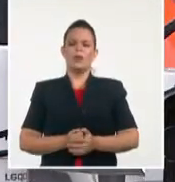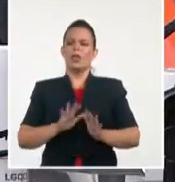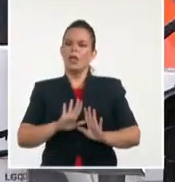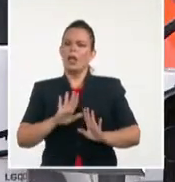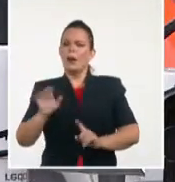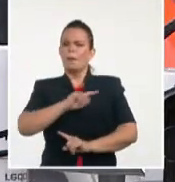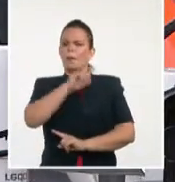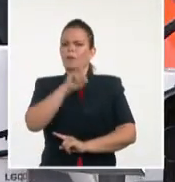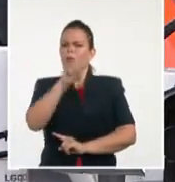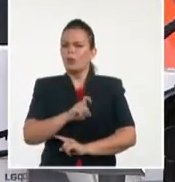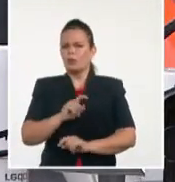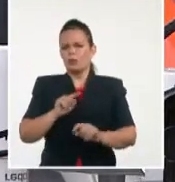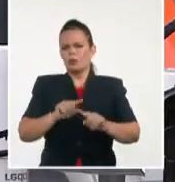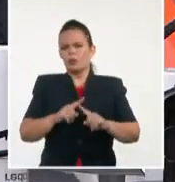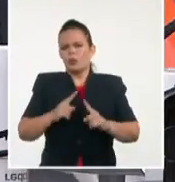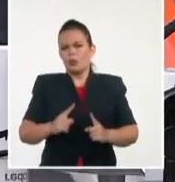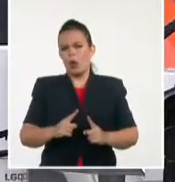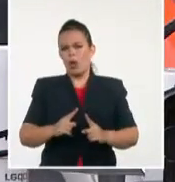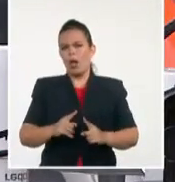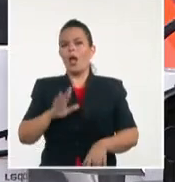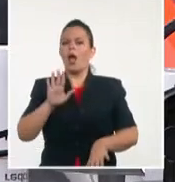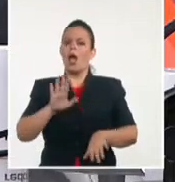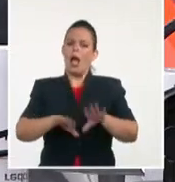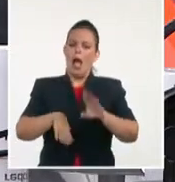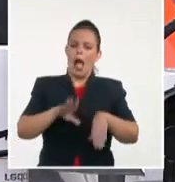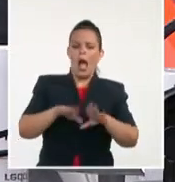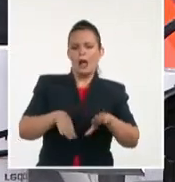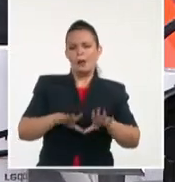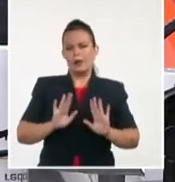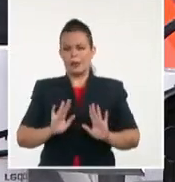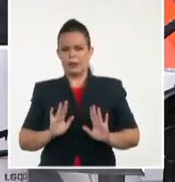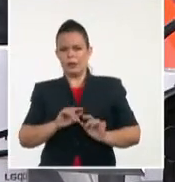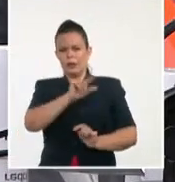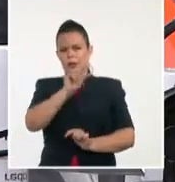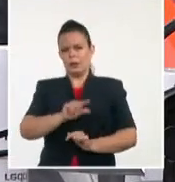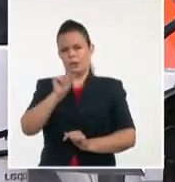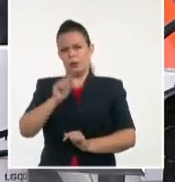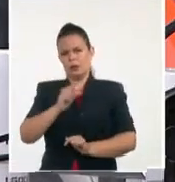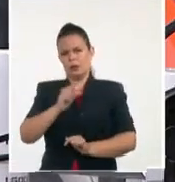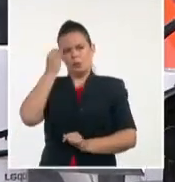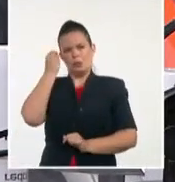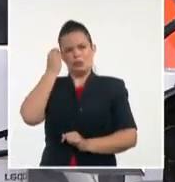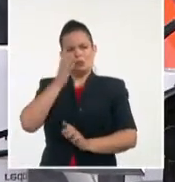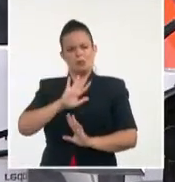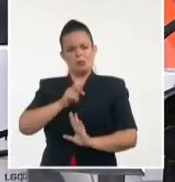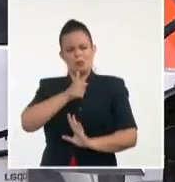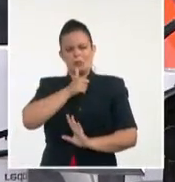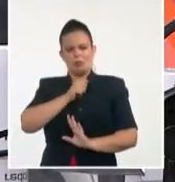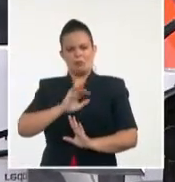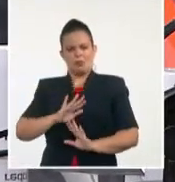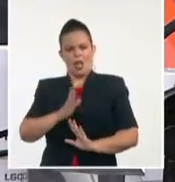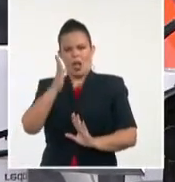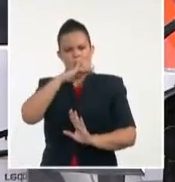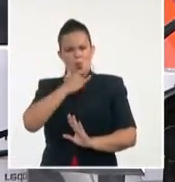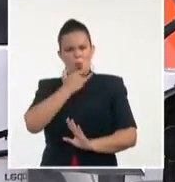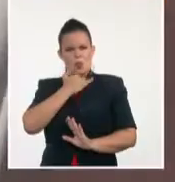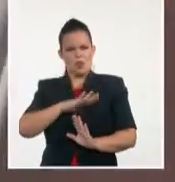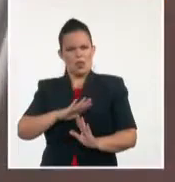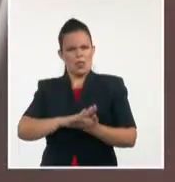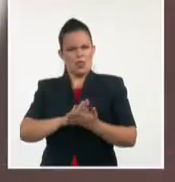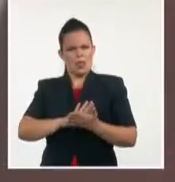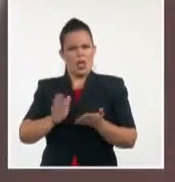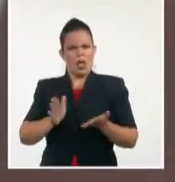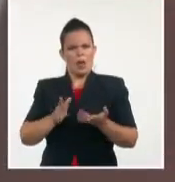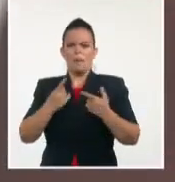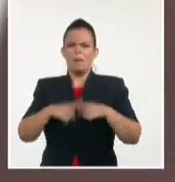que no fue tan grande la tormenta, ¿no? Pero de hecho, esos acumulados de lluvia que usted está hablando de